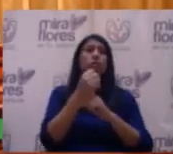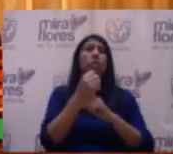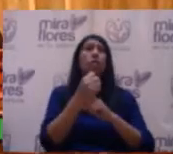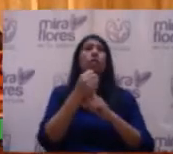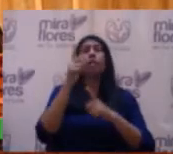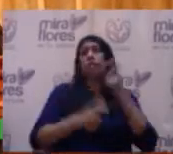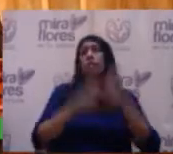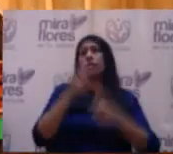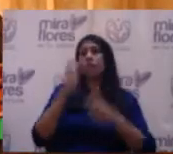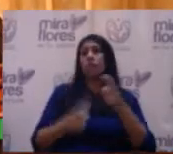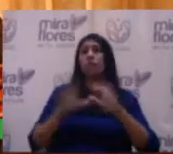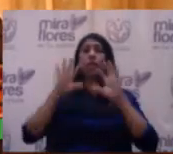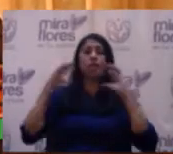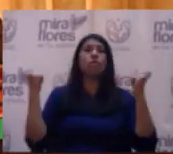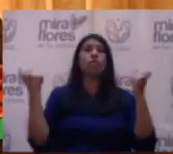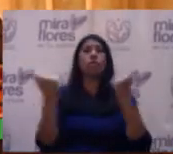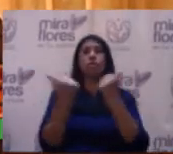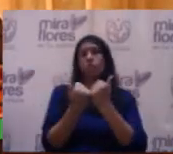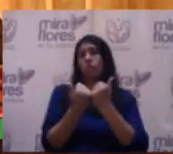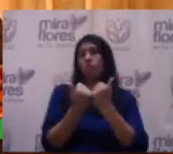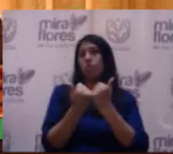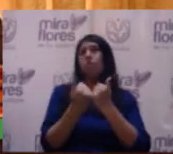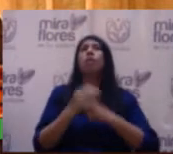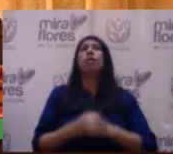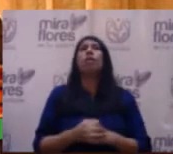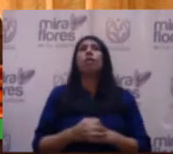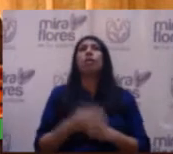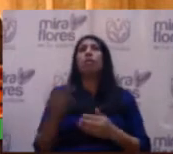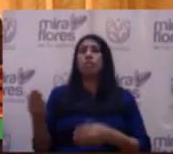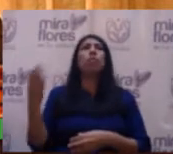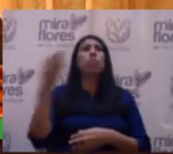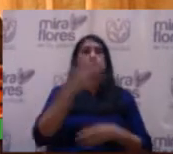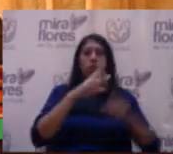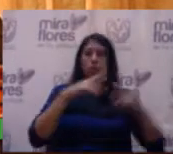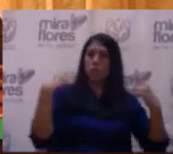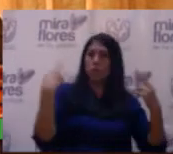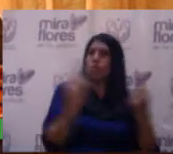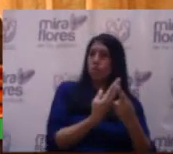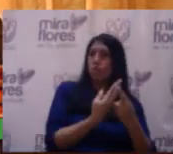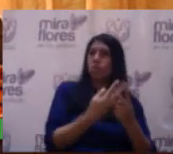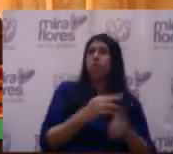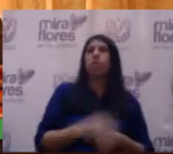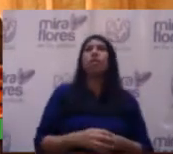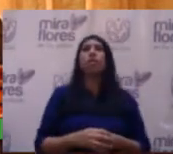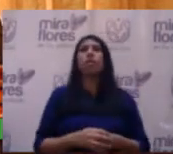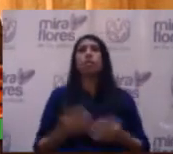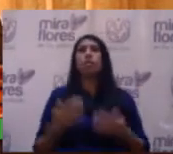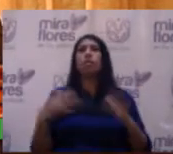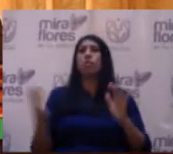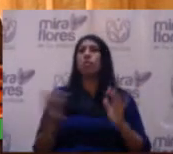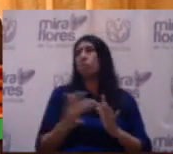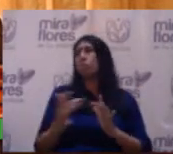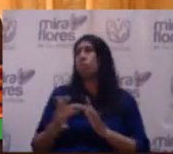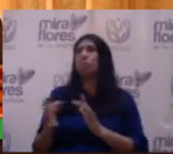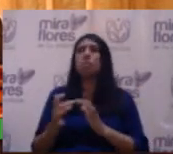gente de la Fundación Friedrich Naumann, que estuvo presente. Hemos también tenido unos contactos